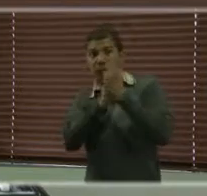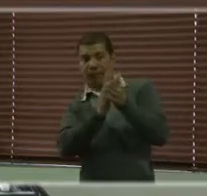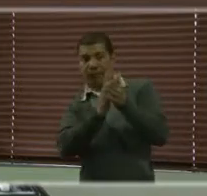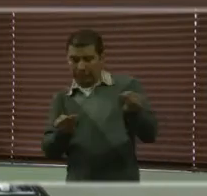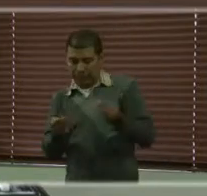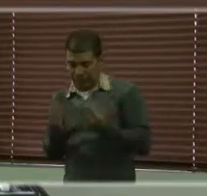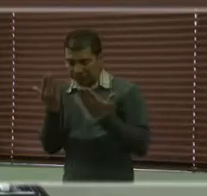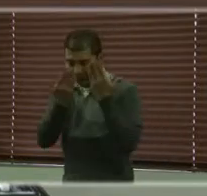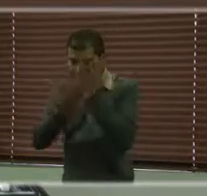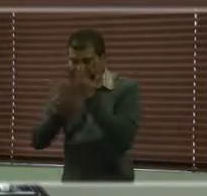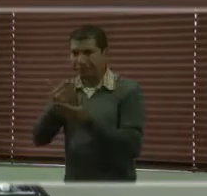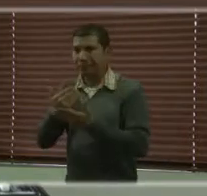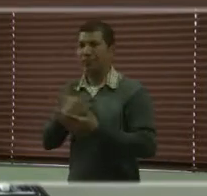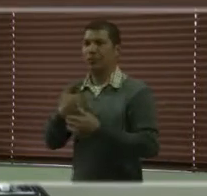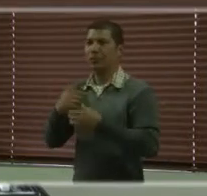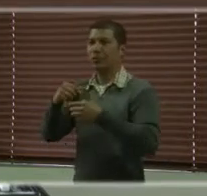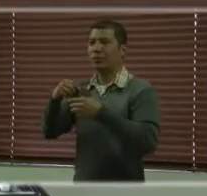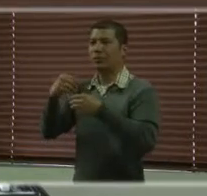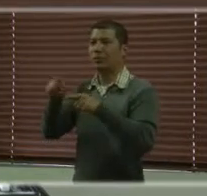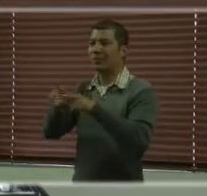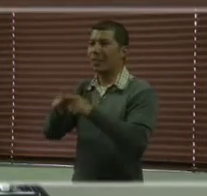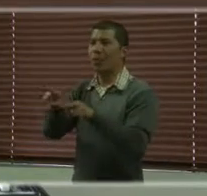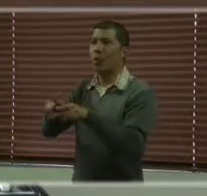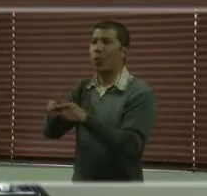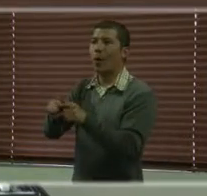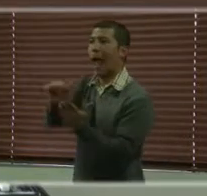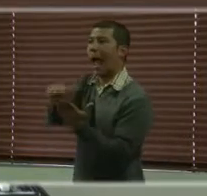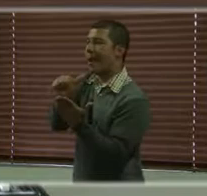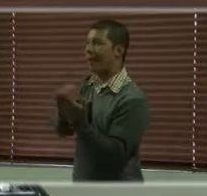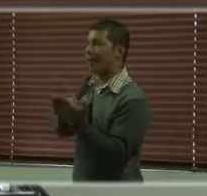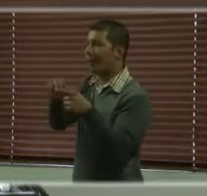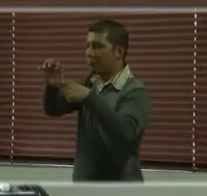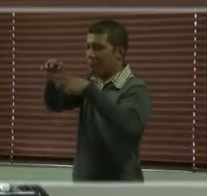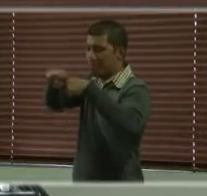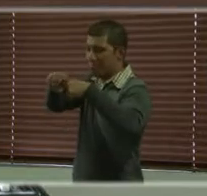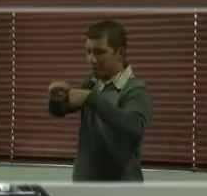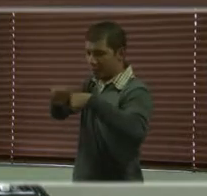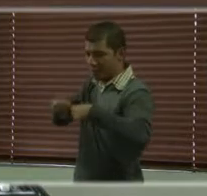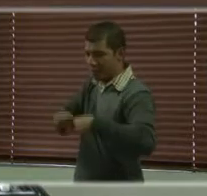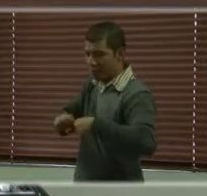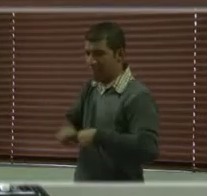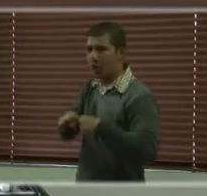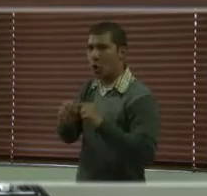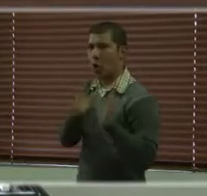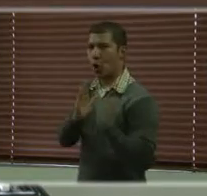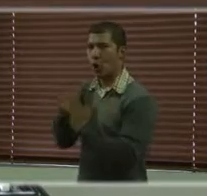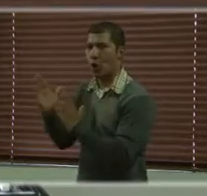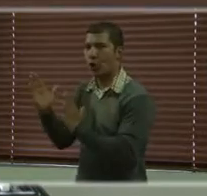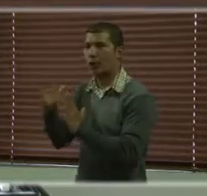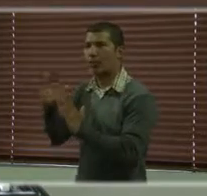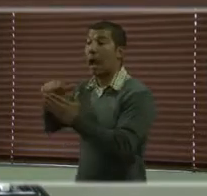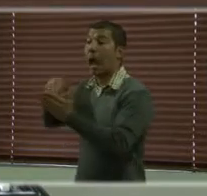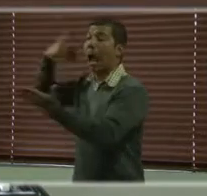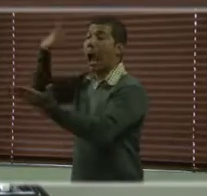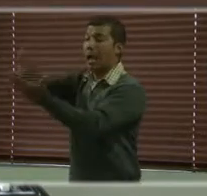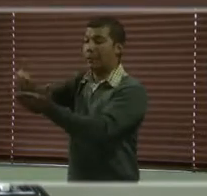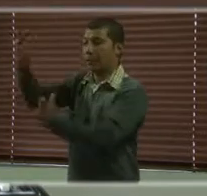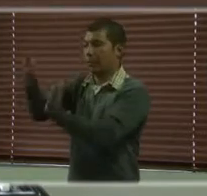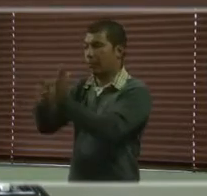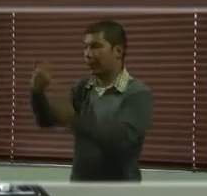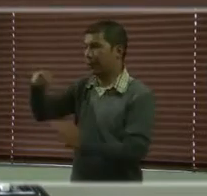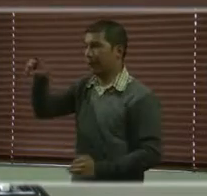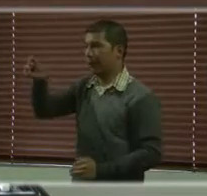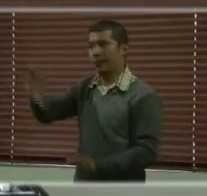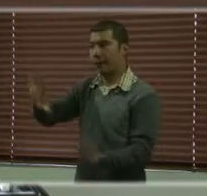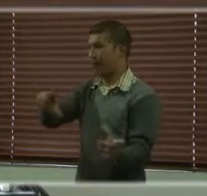calendarizado hasta el 2016 Entonces se designa a un relator para ese país